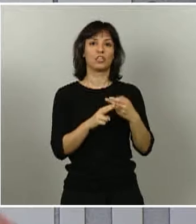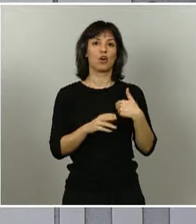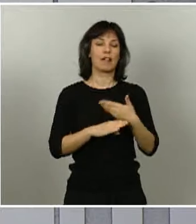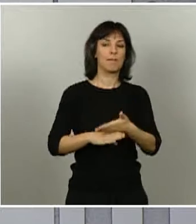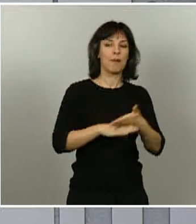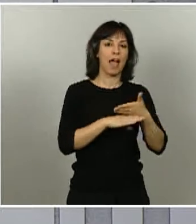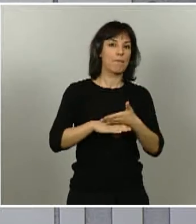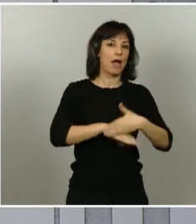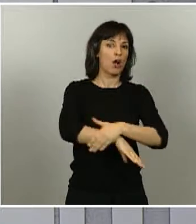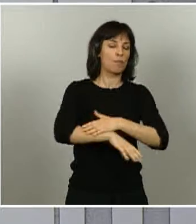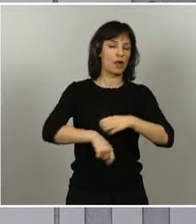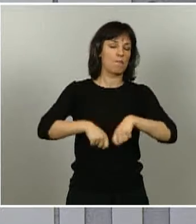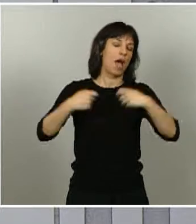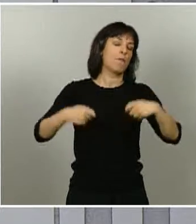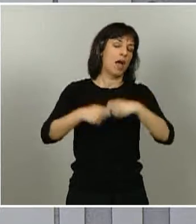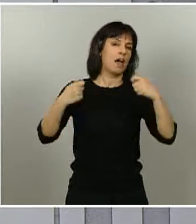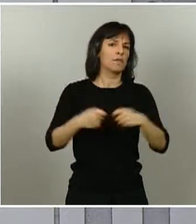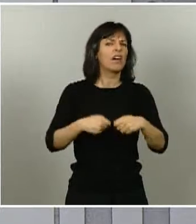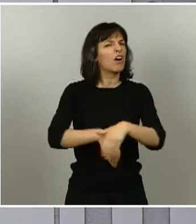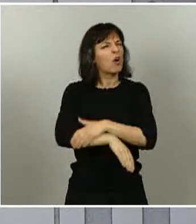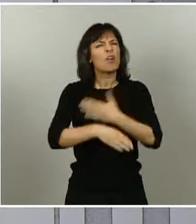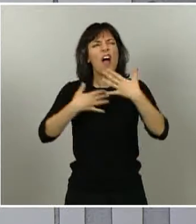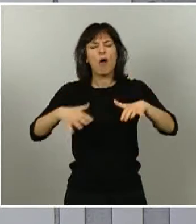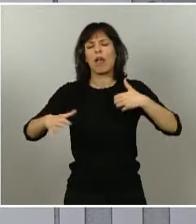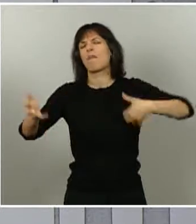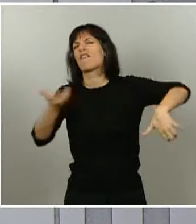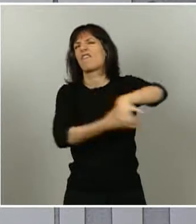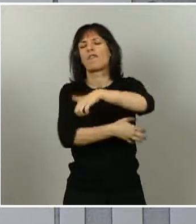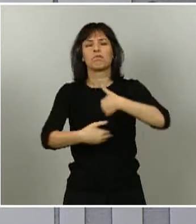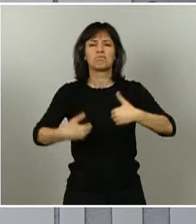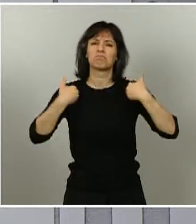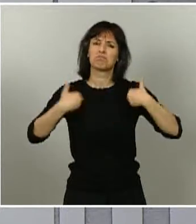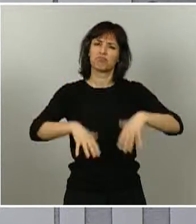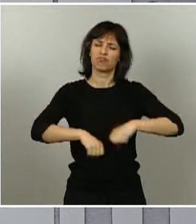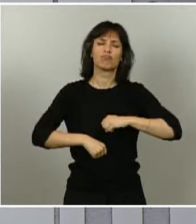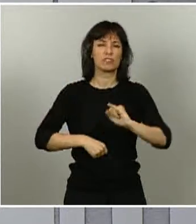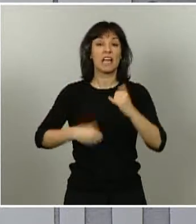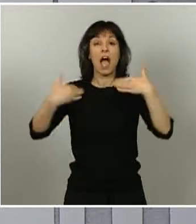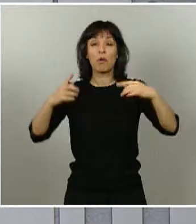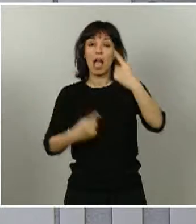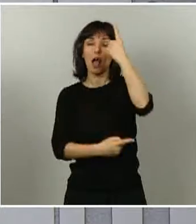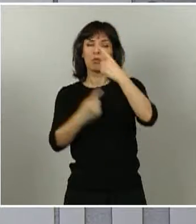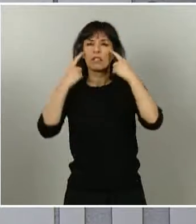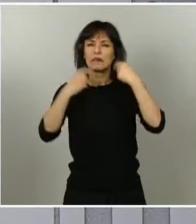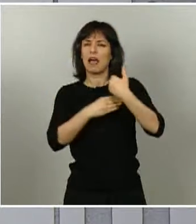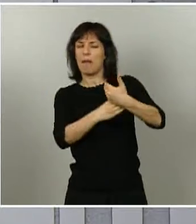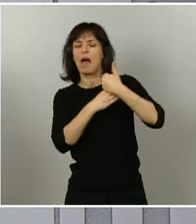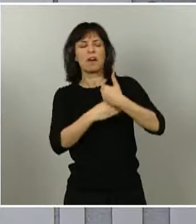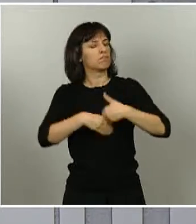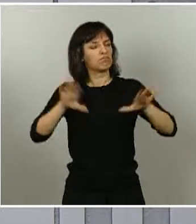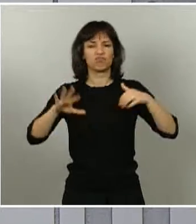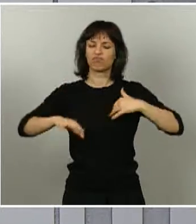va a ejercer su responsabilidad a pesar del ruido, a pesar de que algunos intenten desgastarlo, y otros han incorporado a